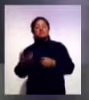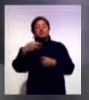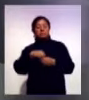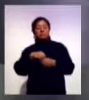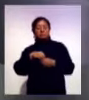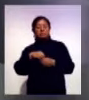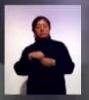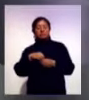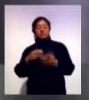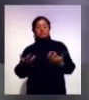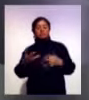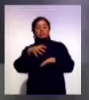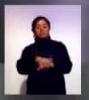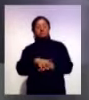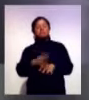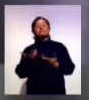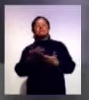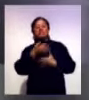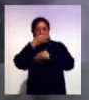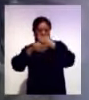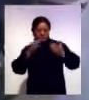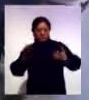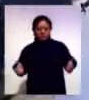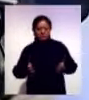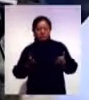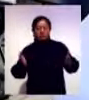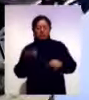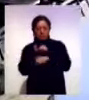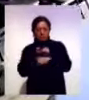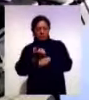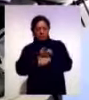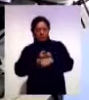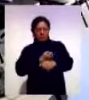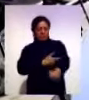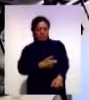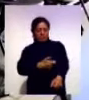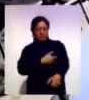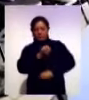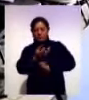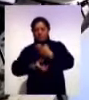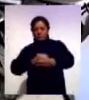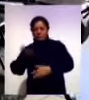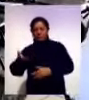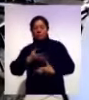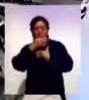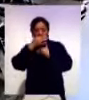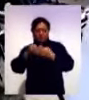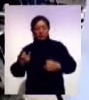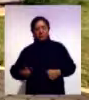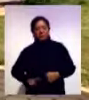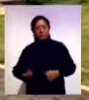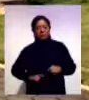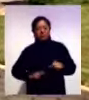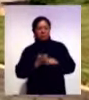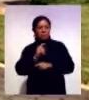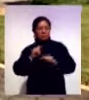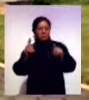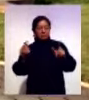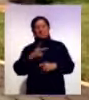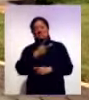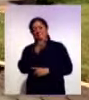de sangre que promueve el gobierno del estado. Al menos 200 alumnos de la Universidad Tecnológica